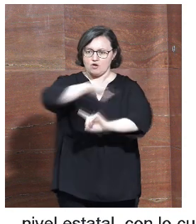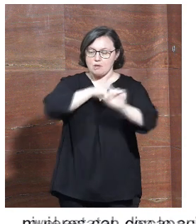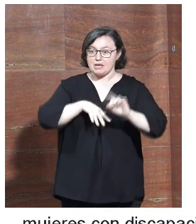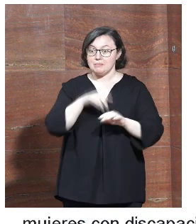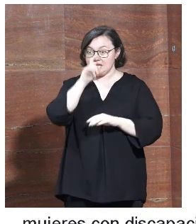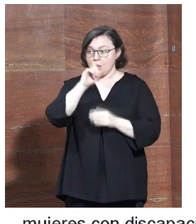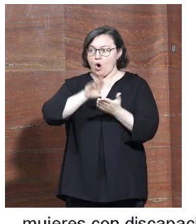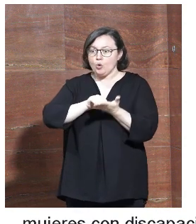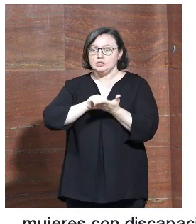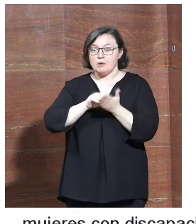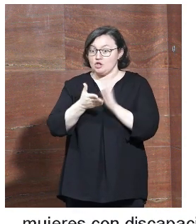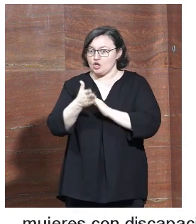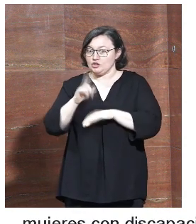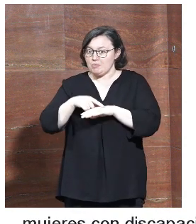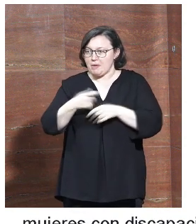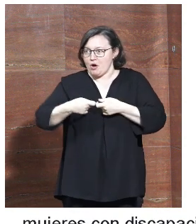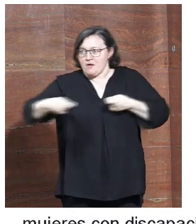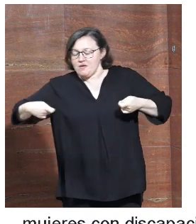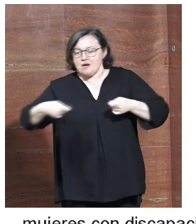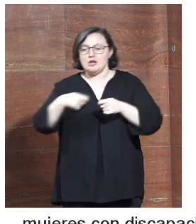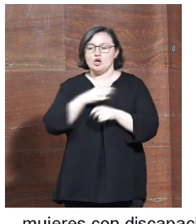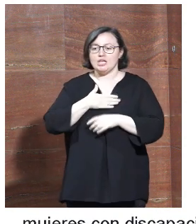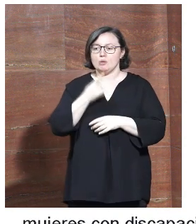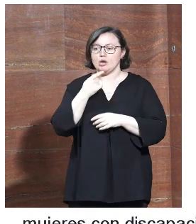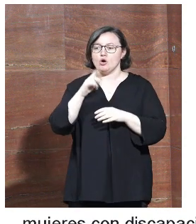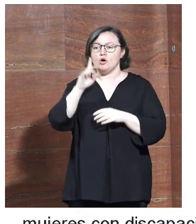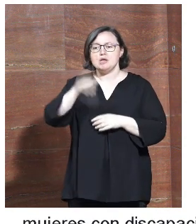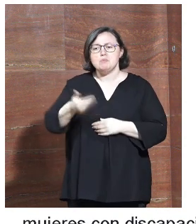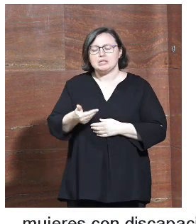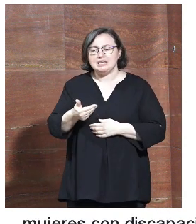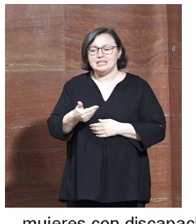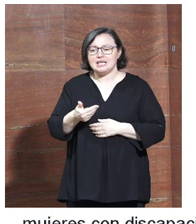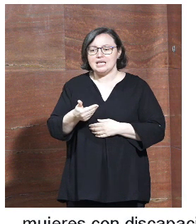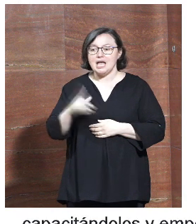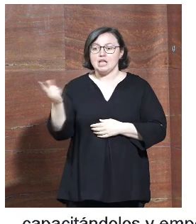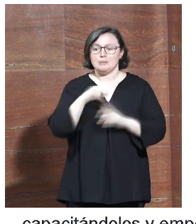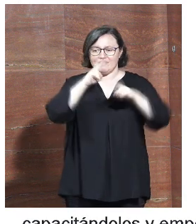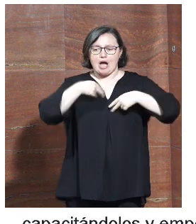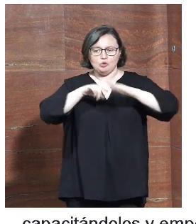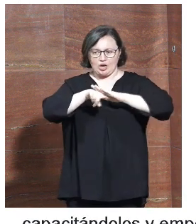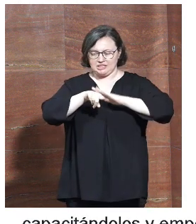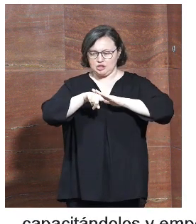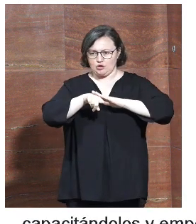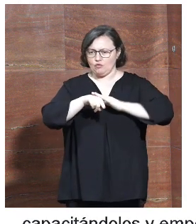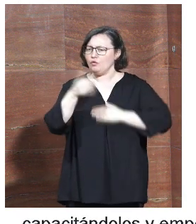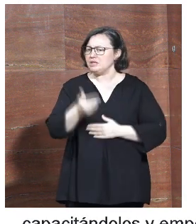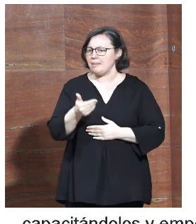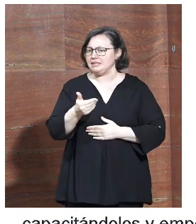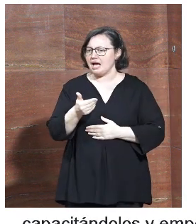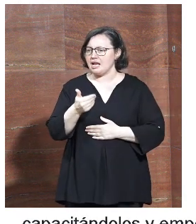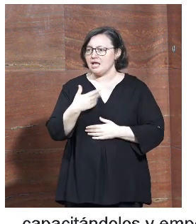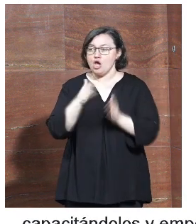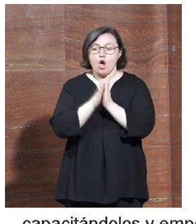que damos financiación para sostenerlo, pero que una gran parte, ¿no?, que va con autogestión. Y aquí ponía pues la gran parte